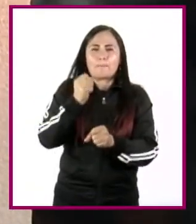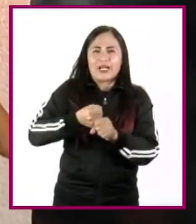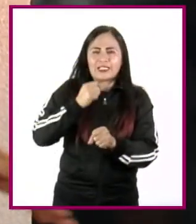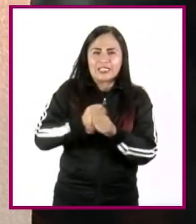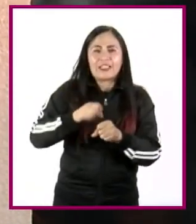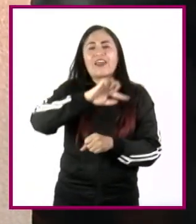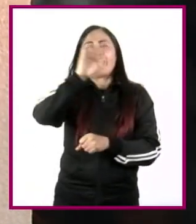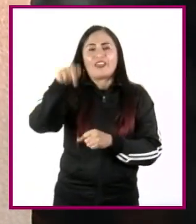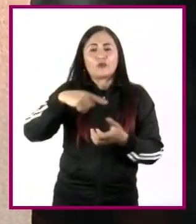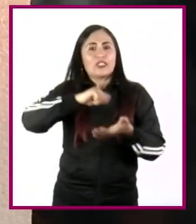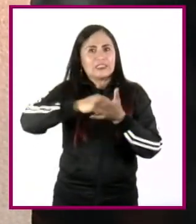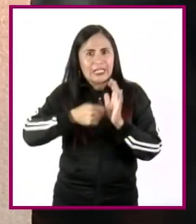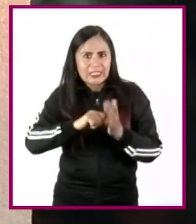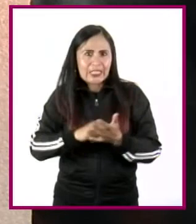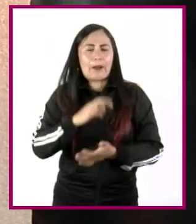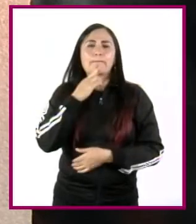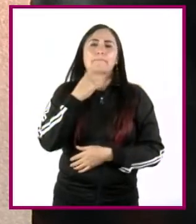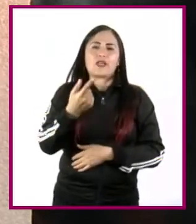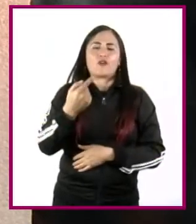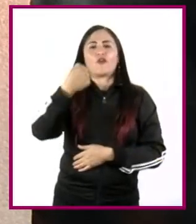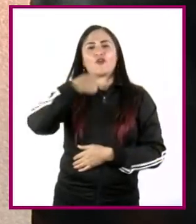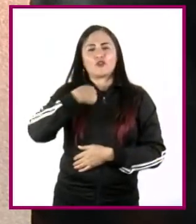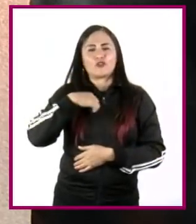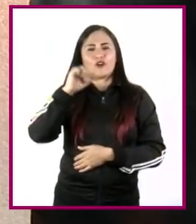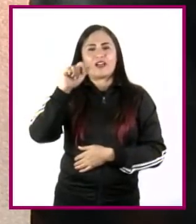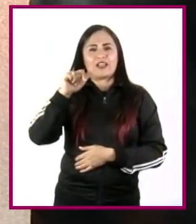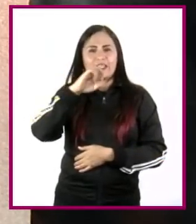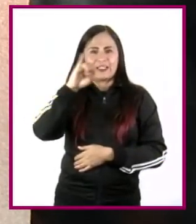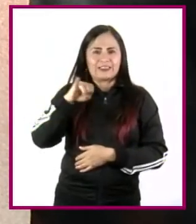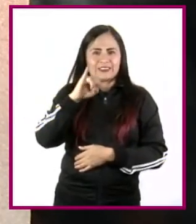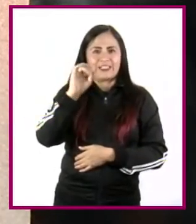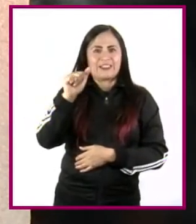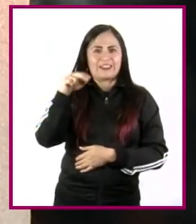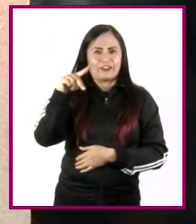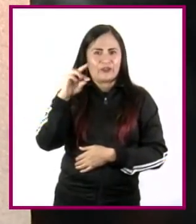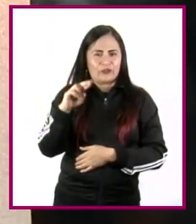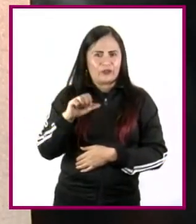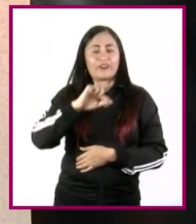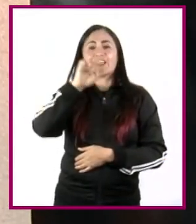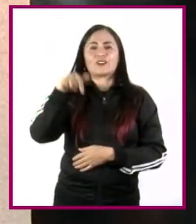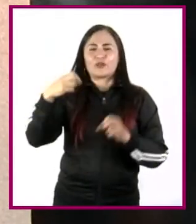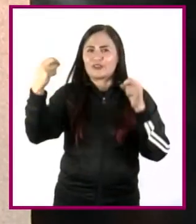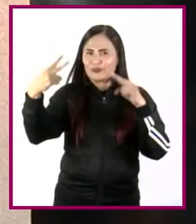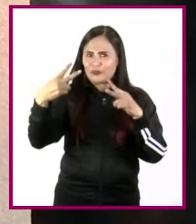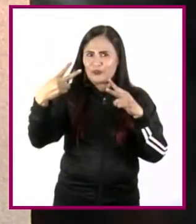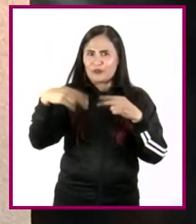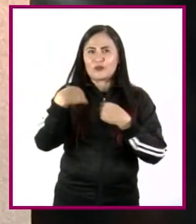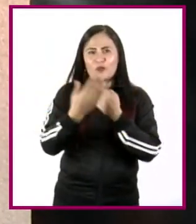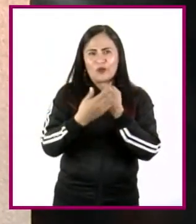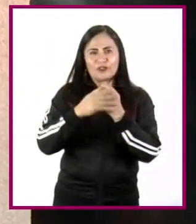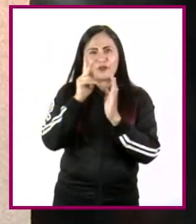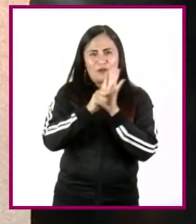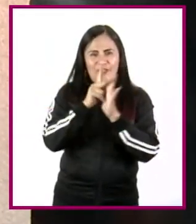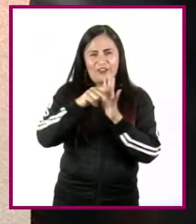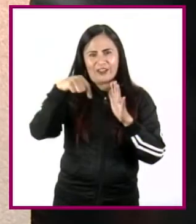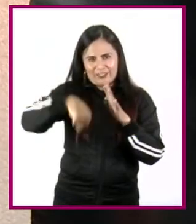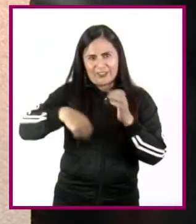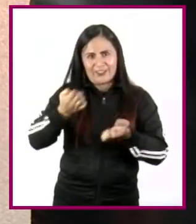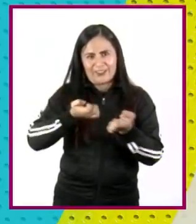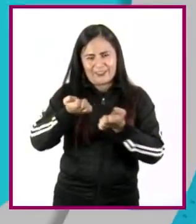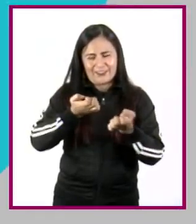técnica va a mejorar. Soy el coach Alex Guerrero y nos vemos en las siguientes cápsulas de activación física.